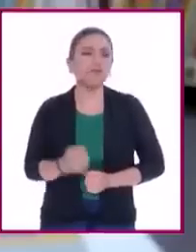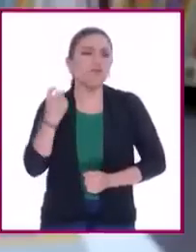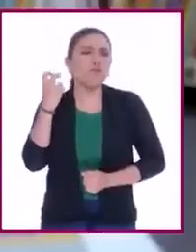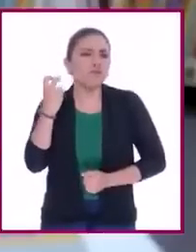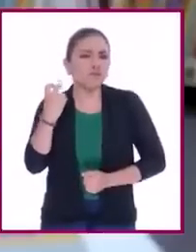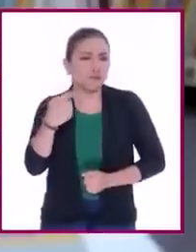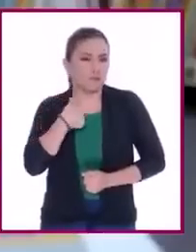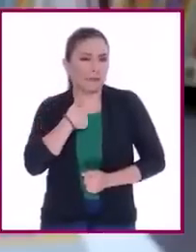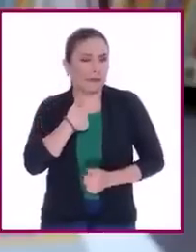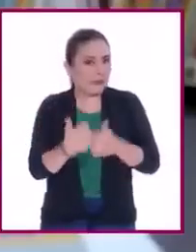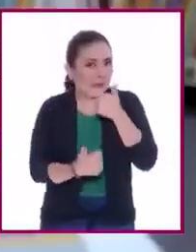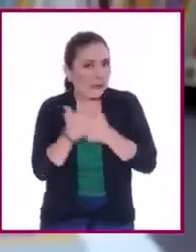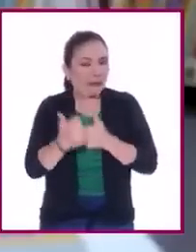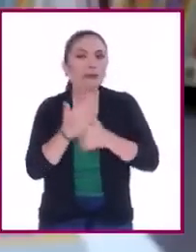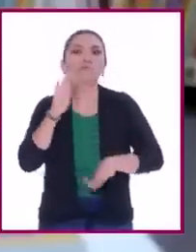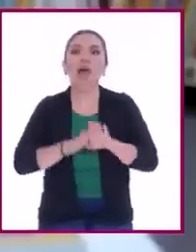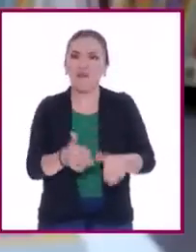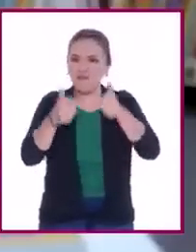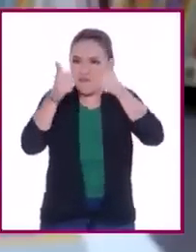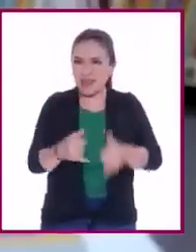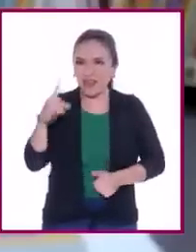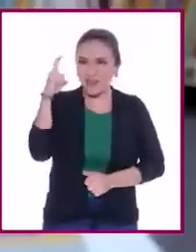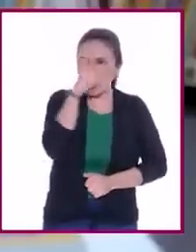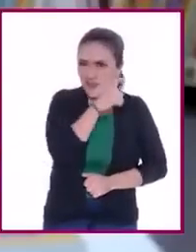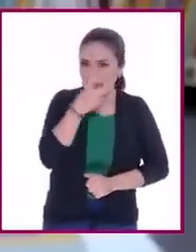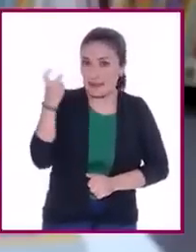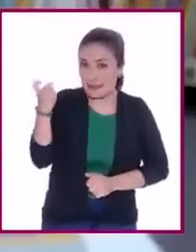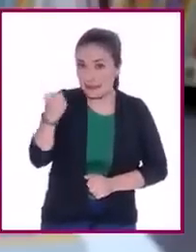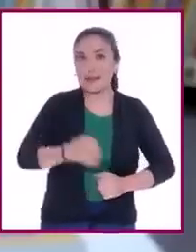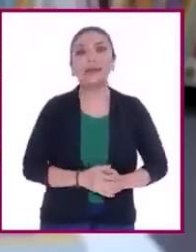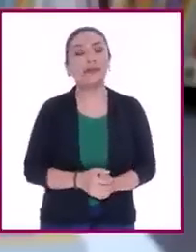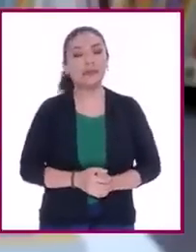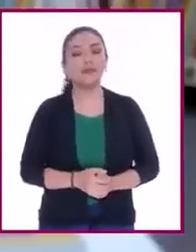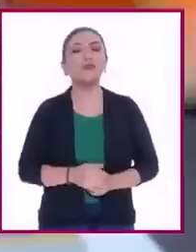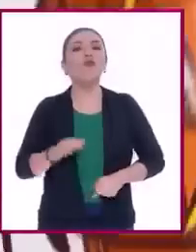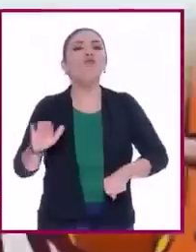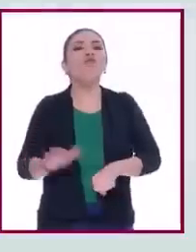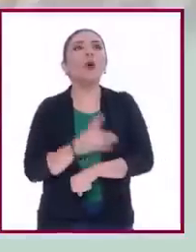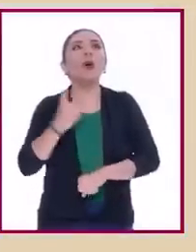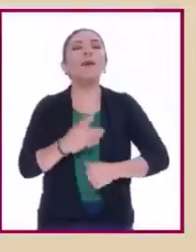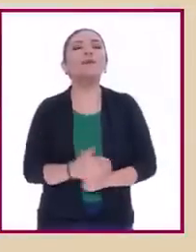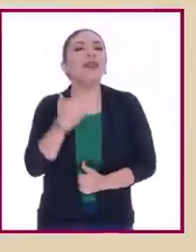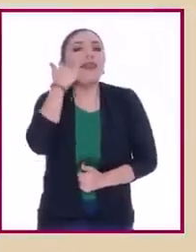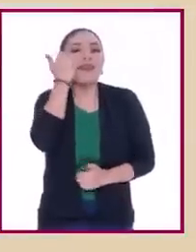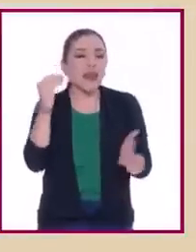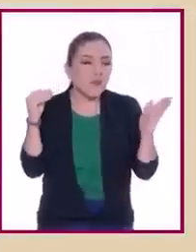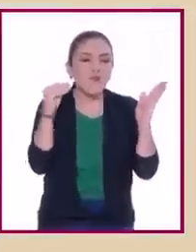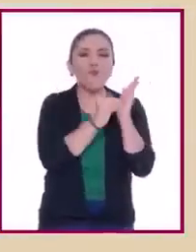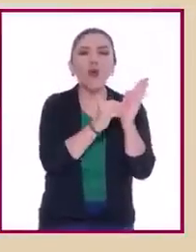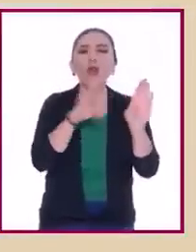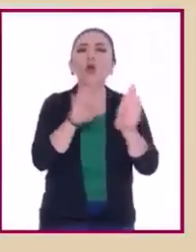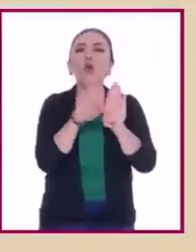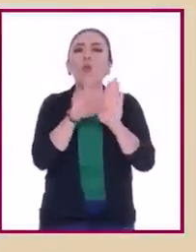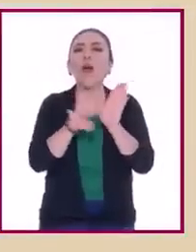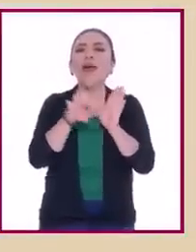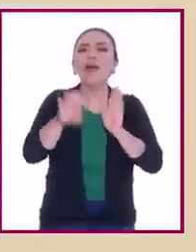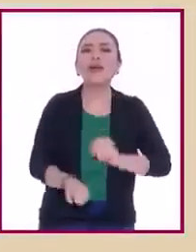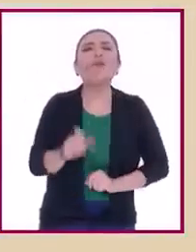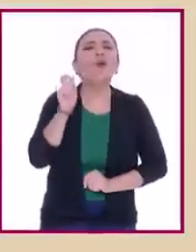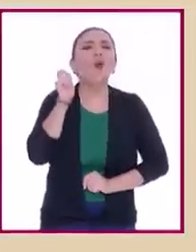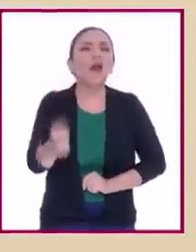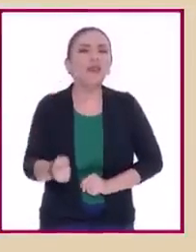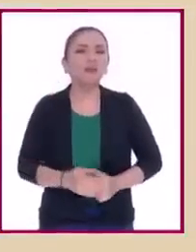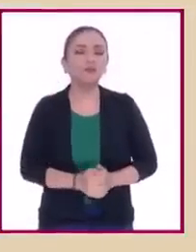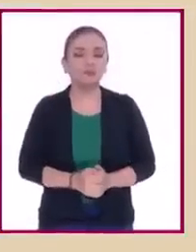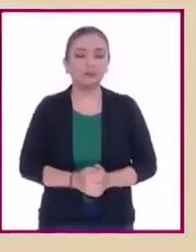ilustración fue la que más reto me supuso porque el concepto que se quería ejemplificar en esta